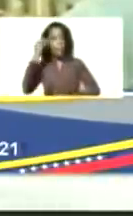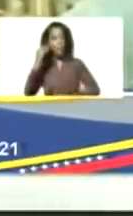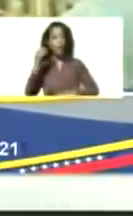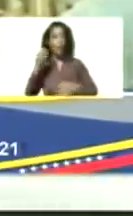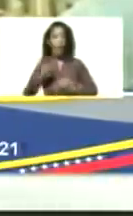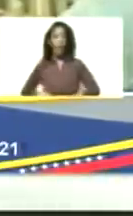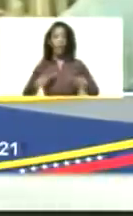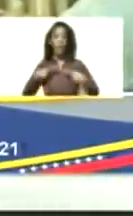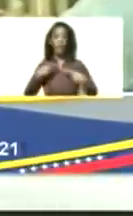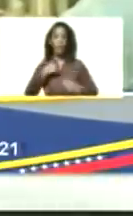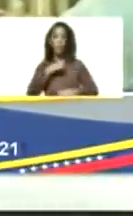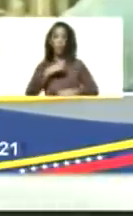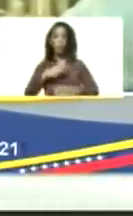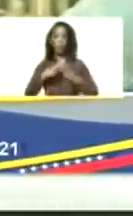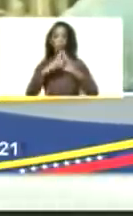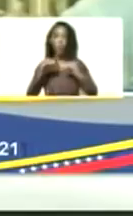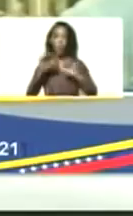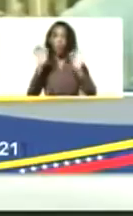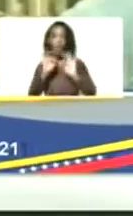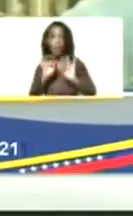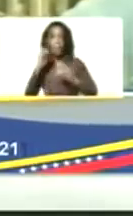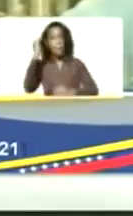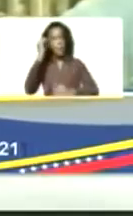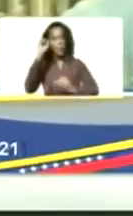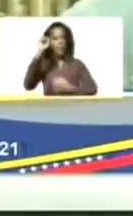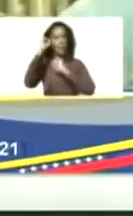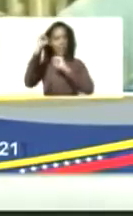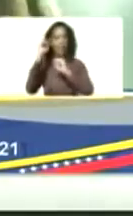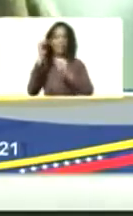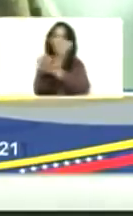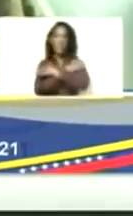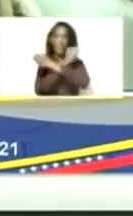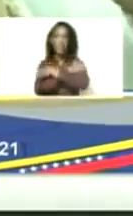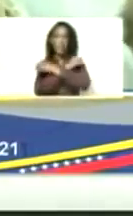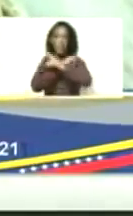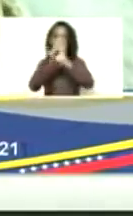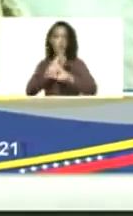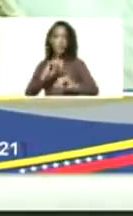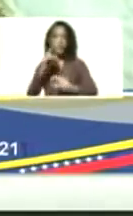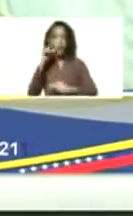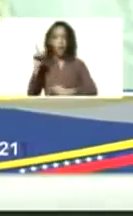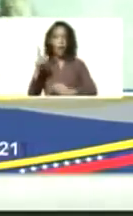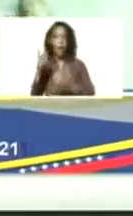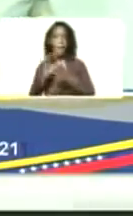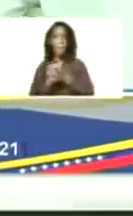el todo y la nada si pensamos en vencer. Felicidades, compañeros y hermanos.